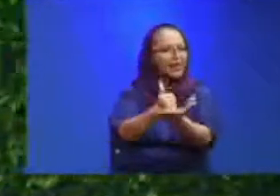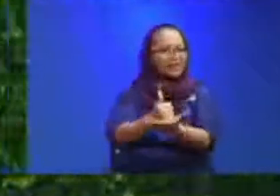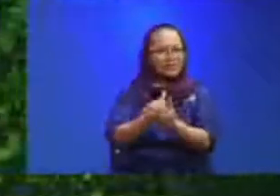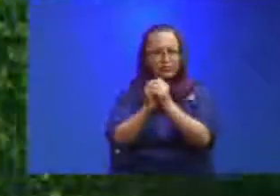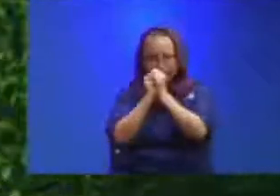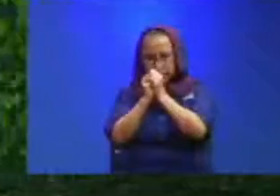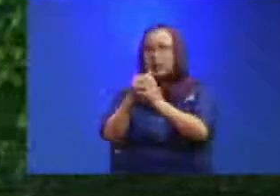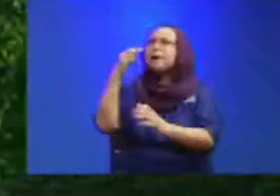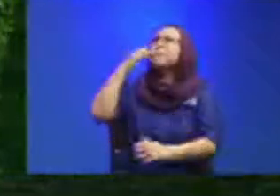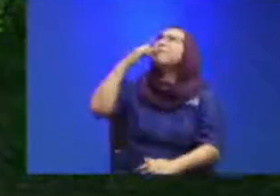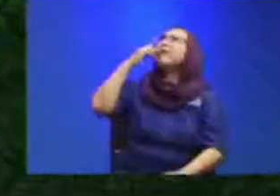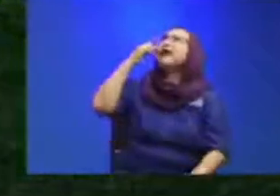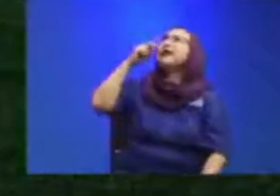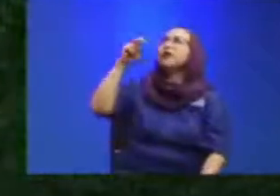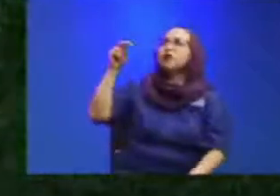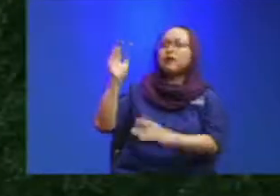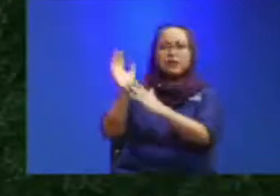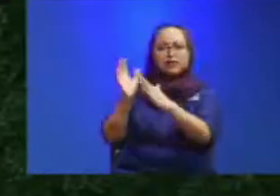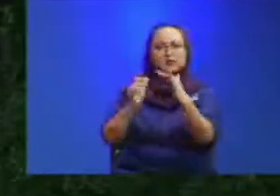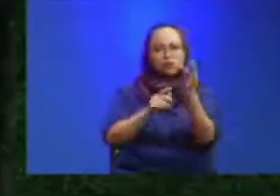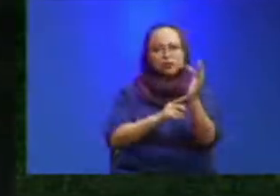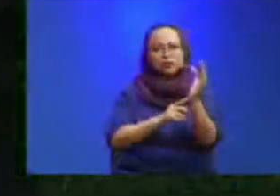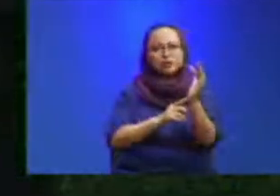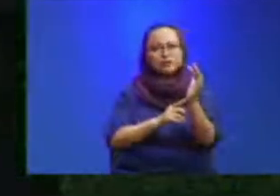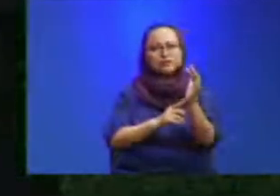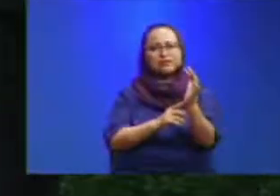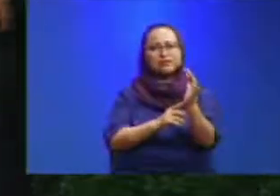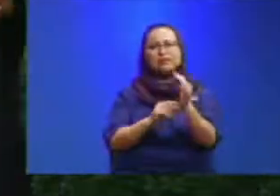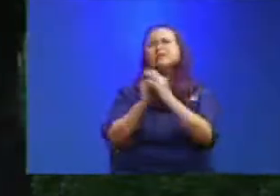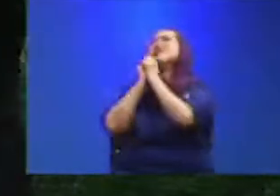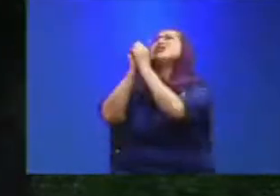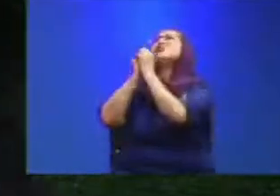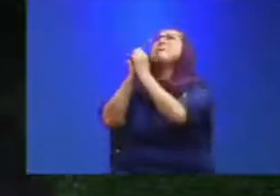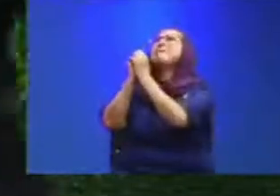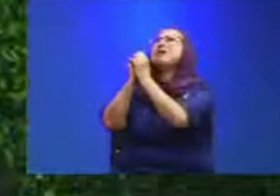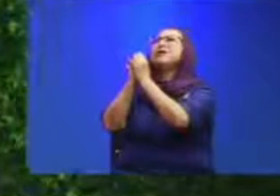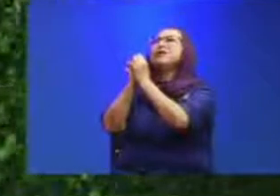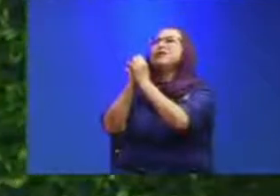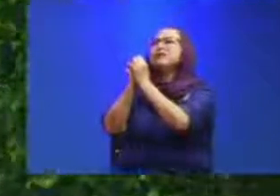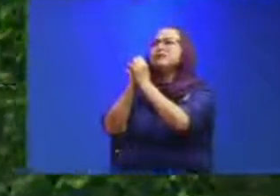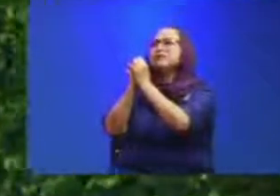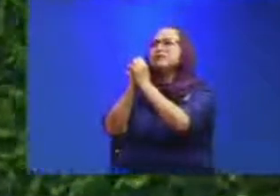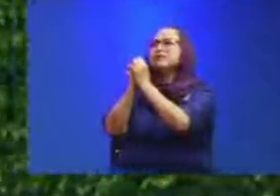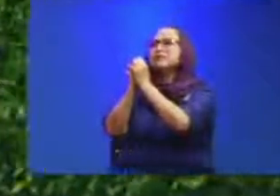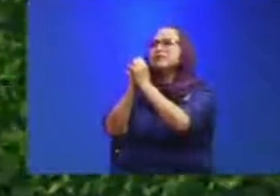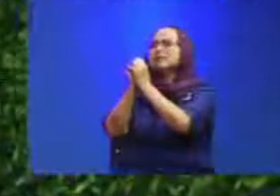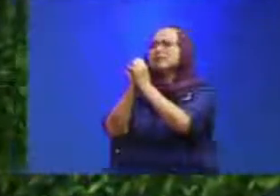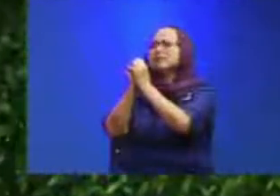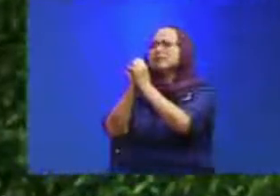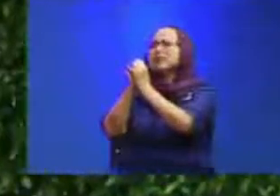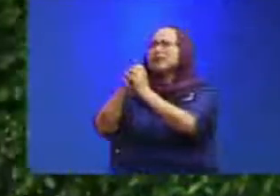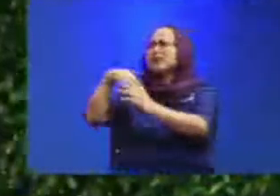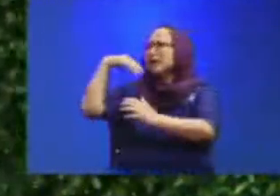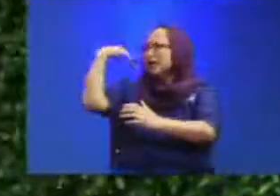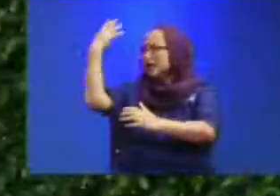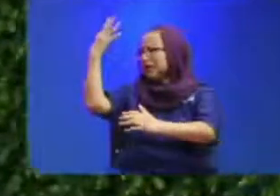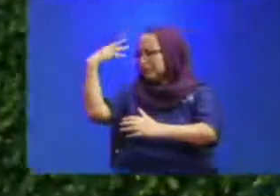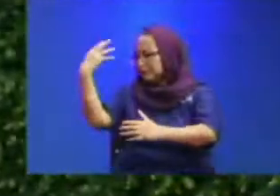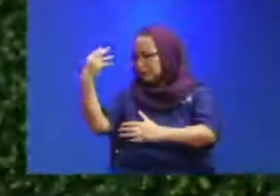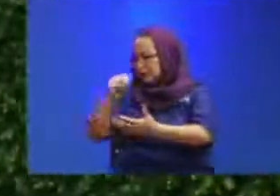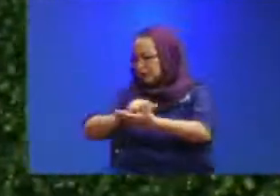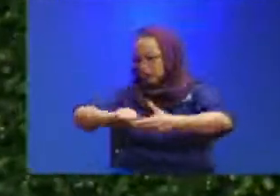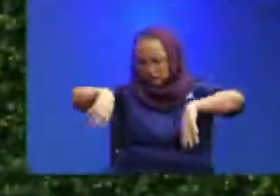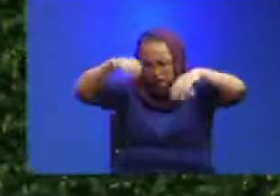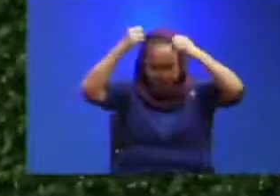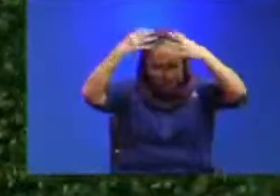sí daremos padre en el nombre jesús yo te ruego que tú traigas esa función de revelación